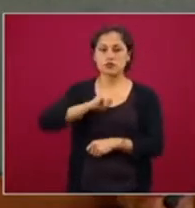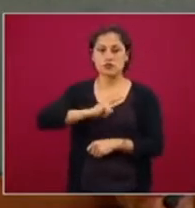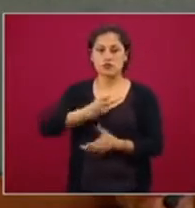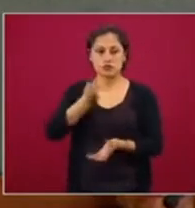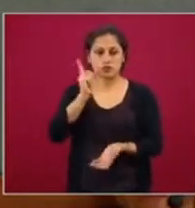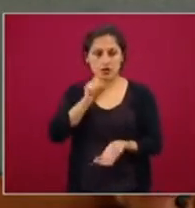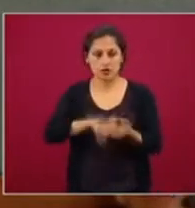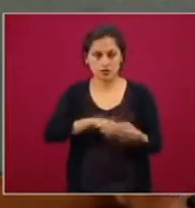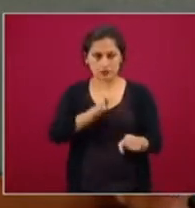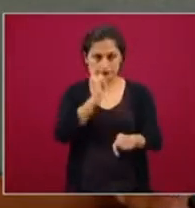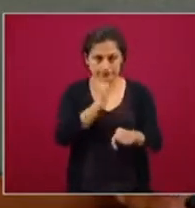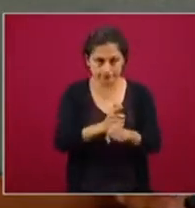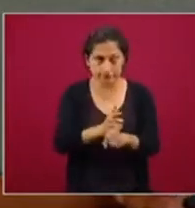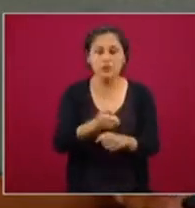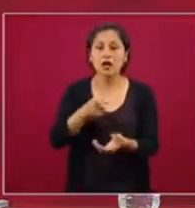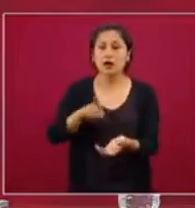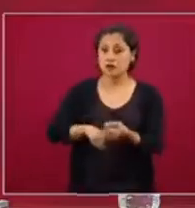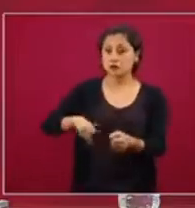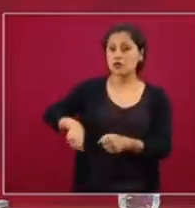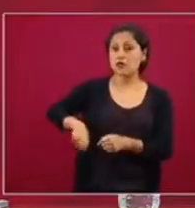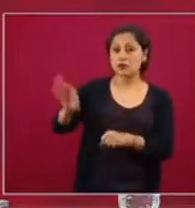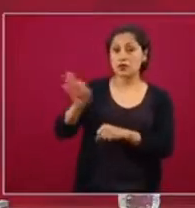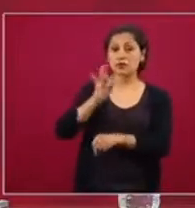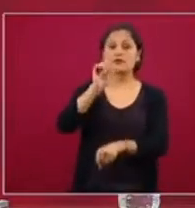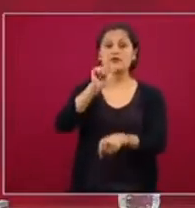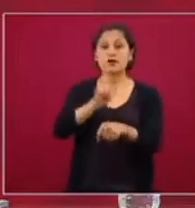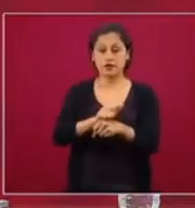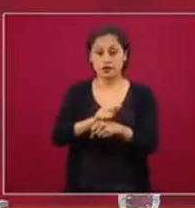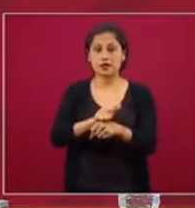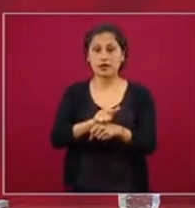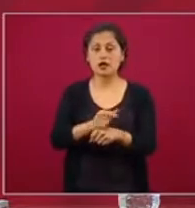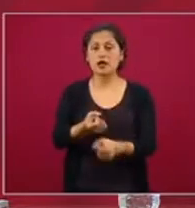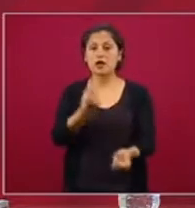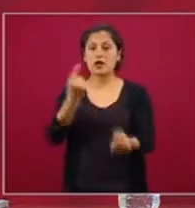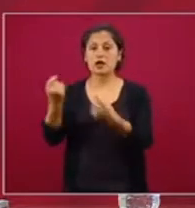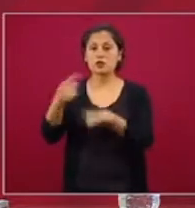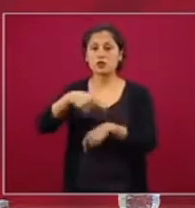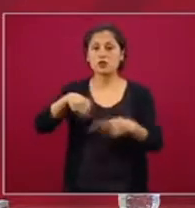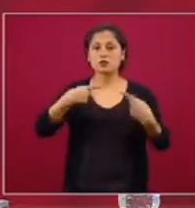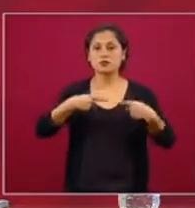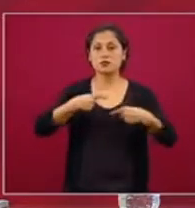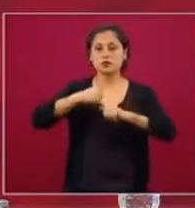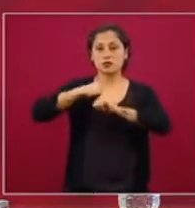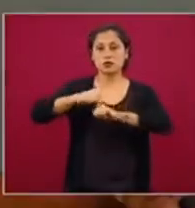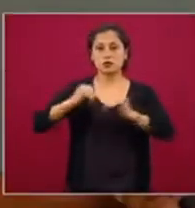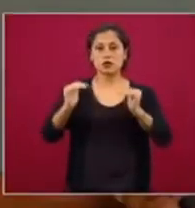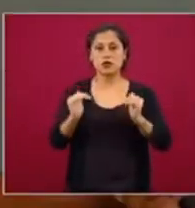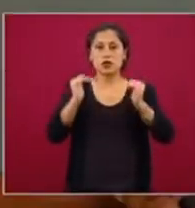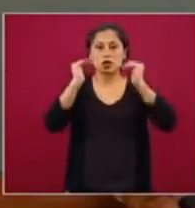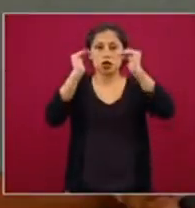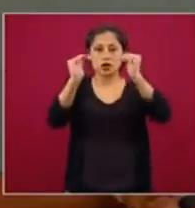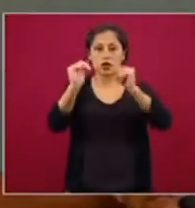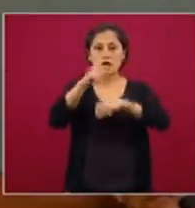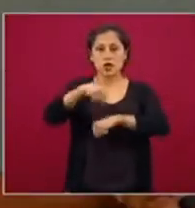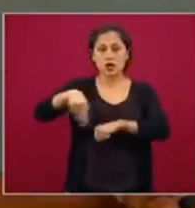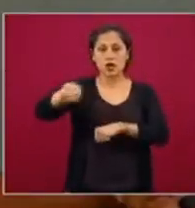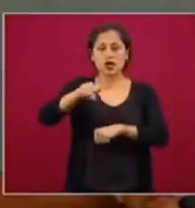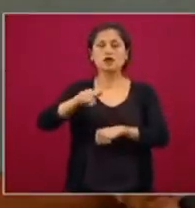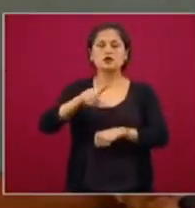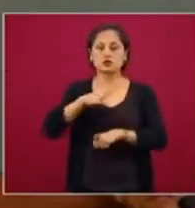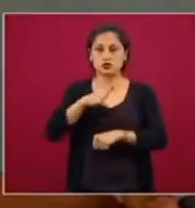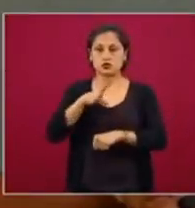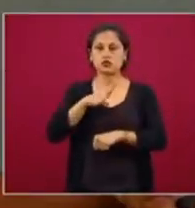federal, que se ha expresado en los casos hasta ahora detectados de funcionarios de alto nivel infectados por el